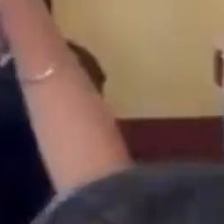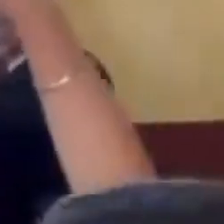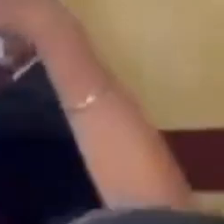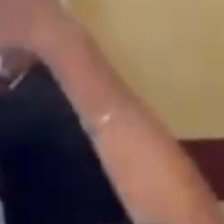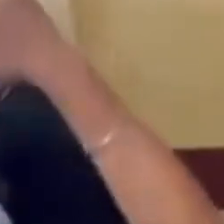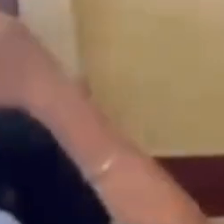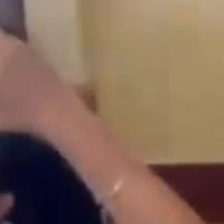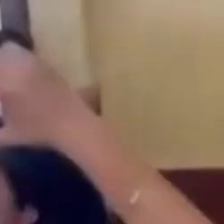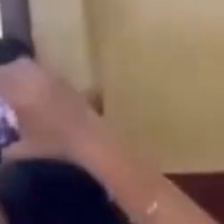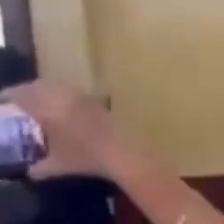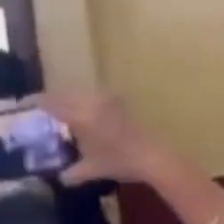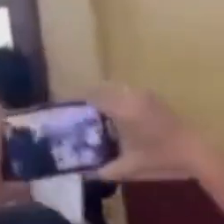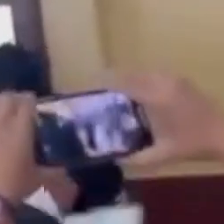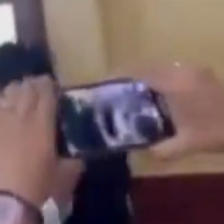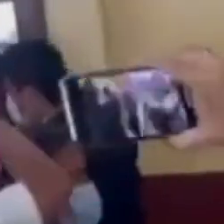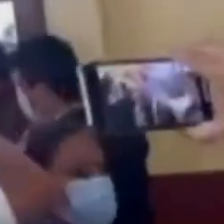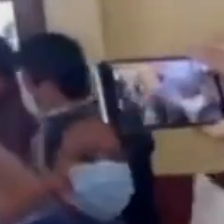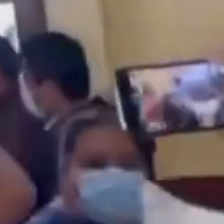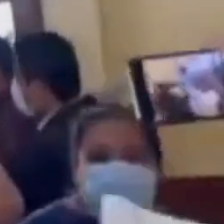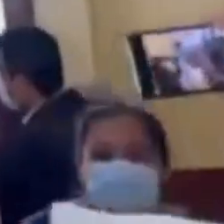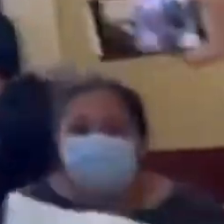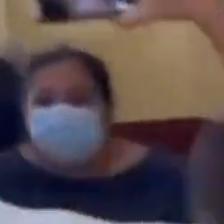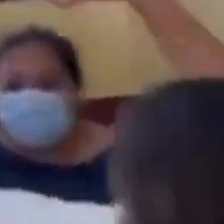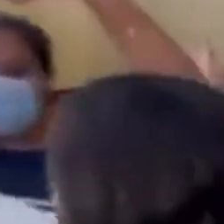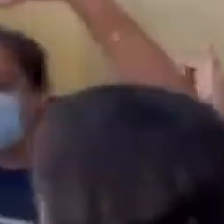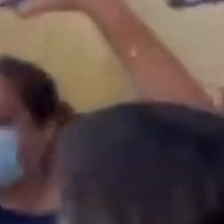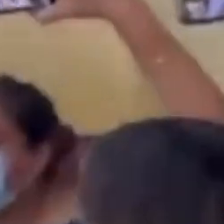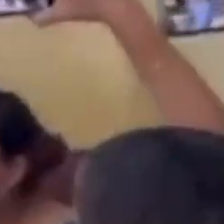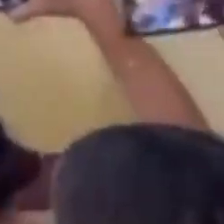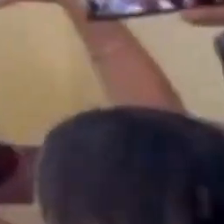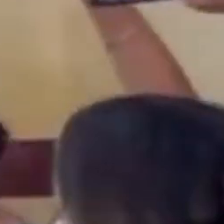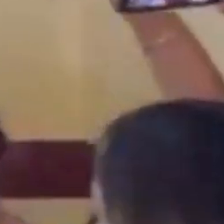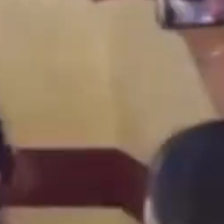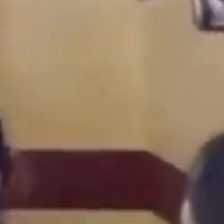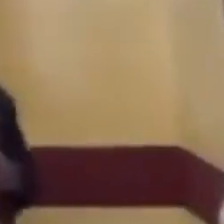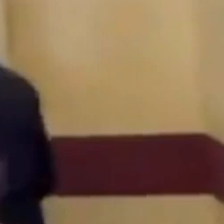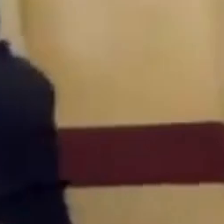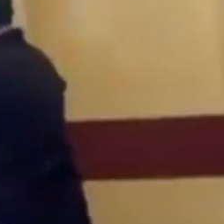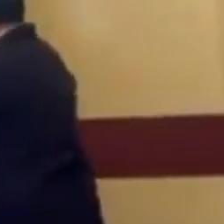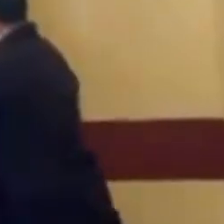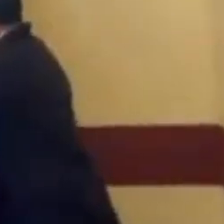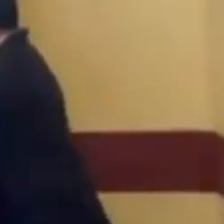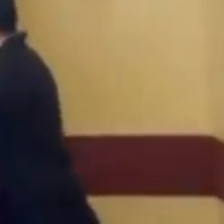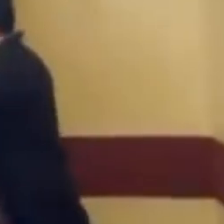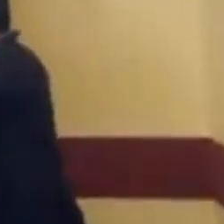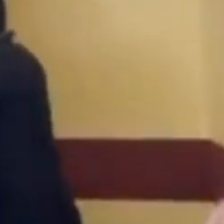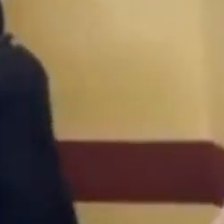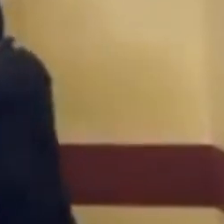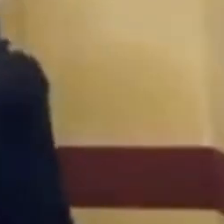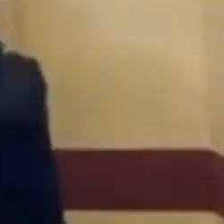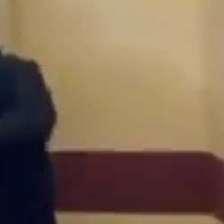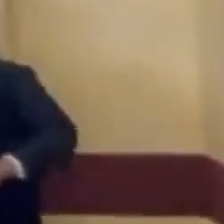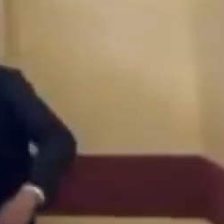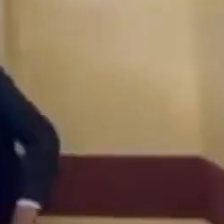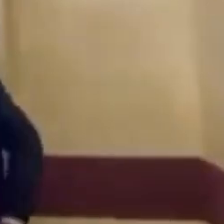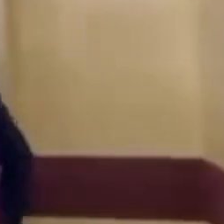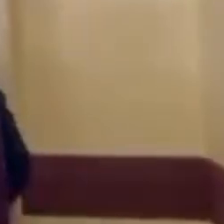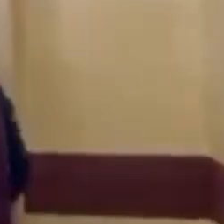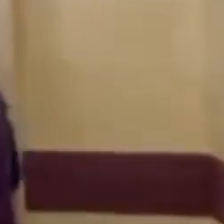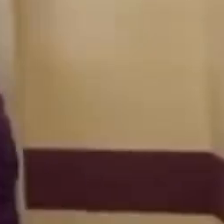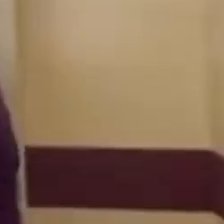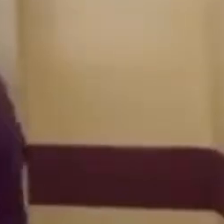Personas que resultaron afectadas por el huracán Grace en Puebla increparon al presidente Andrés Manuel López Obrador mientras detallaba la forma de entregar